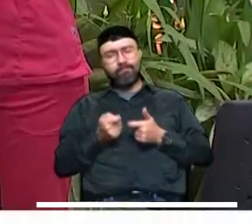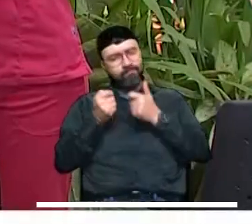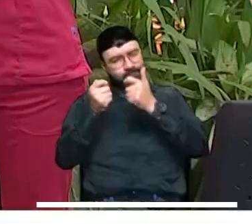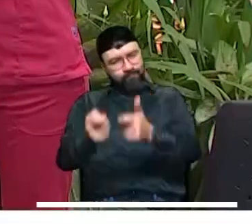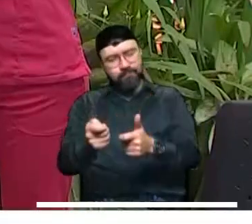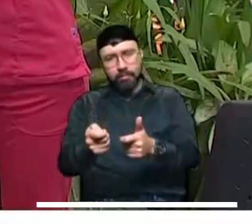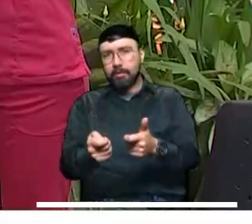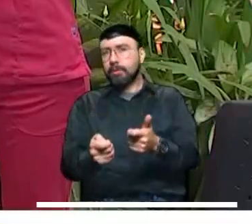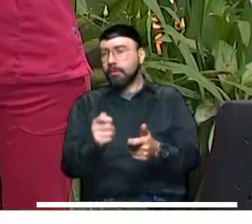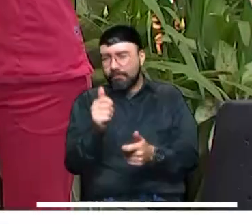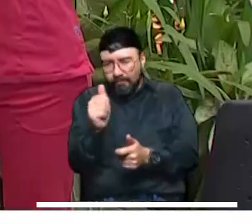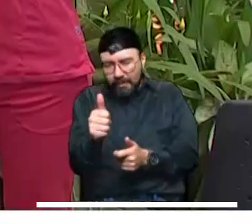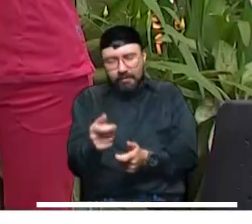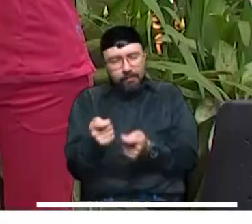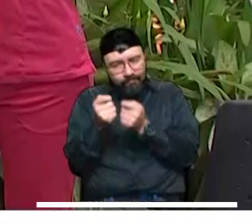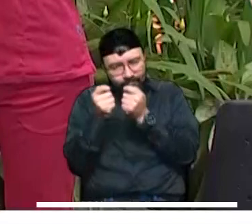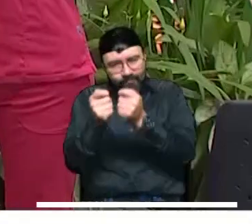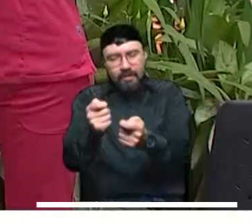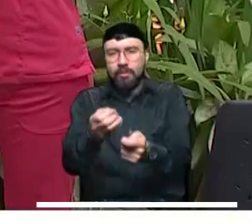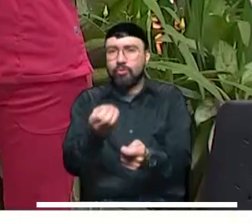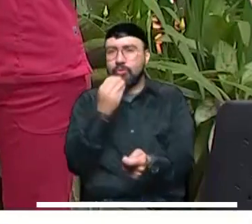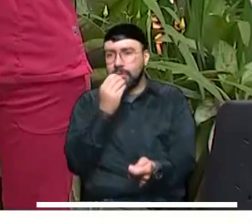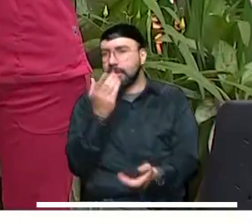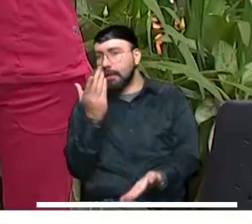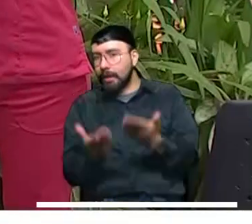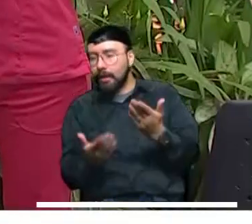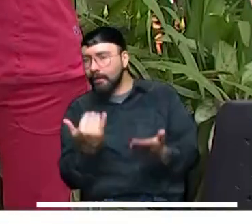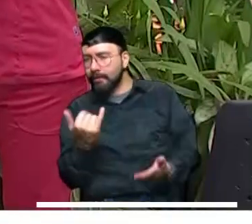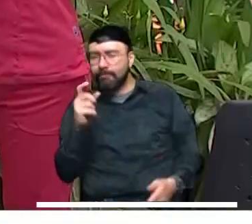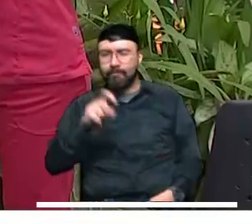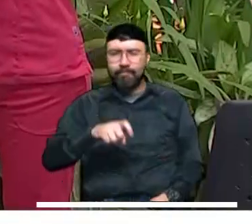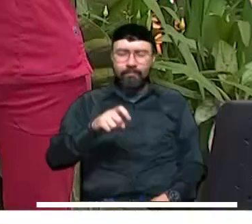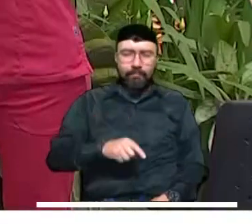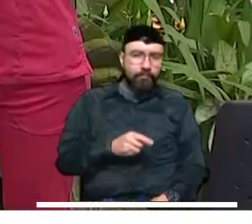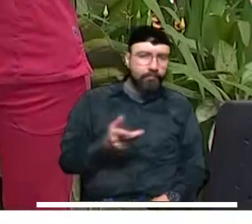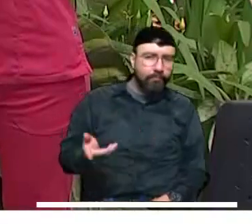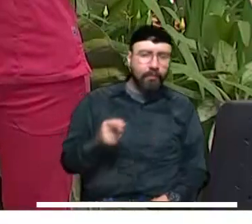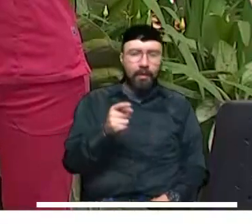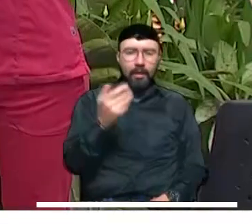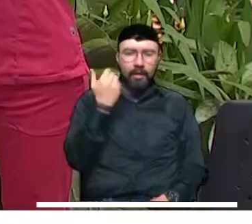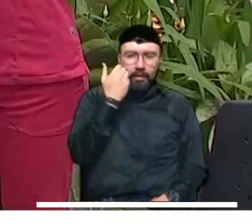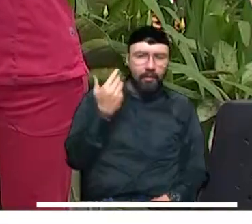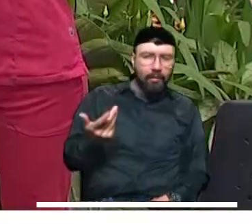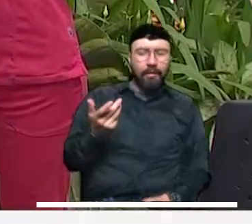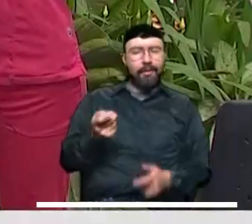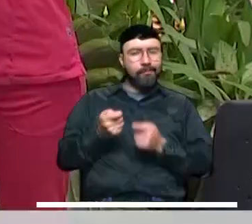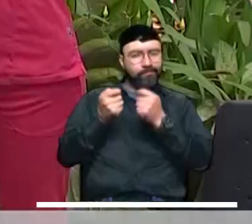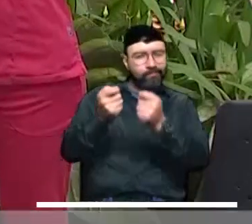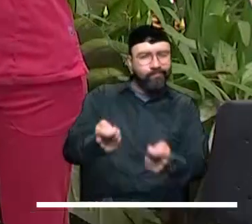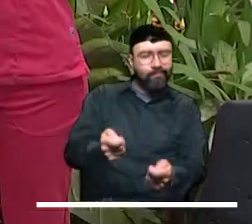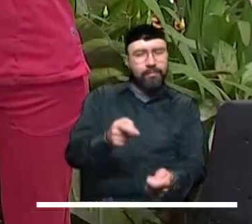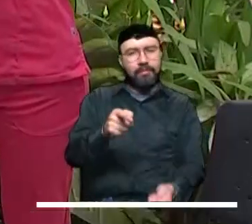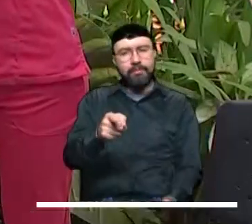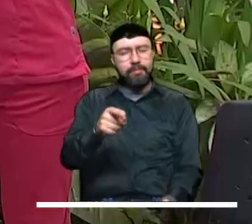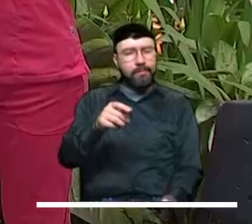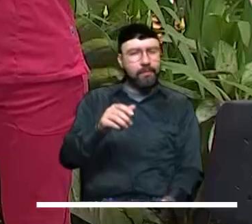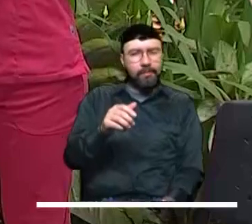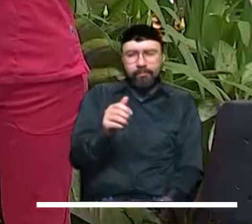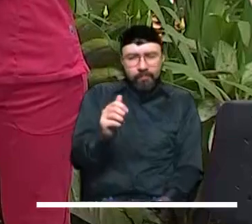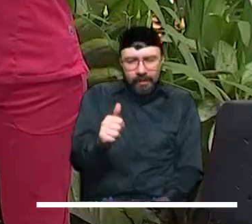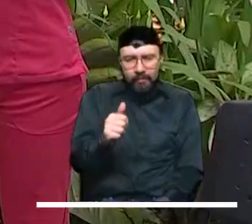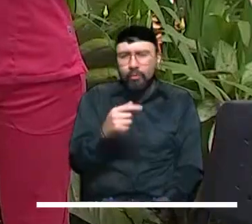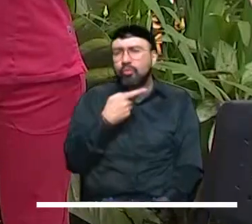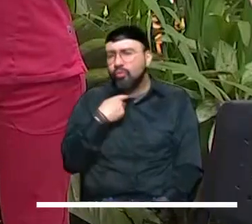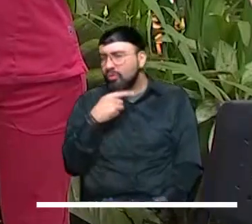persona, individualizada de acuerdo a sus necesidades, a sus enfermedades, a sus preferencias personales.